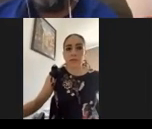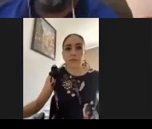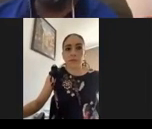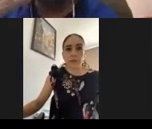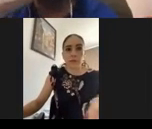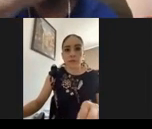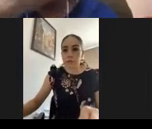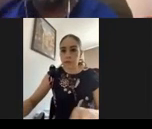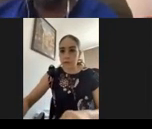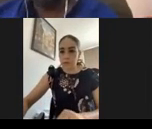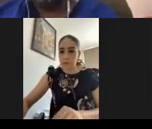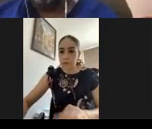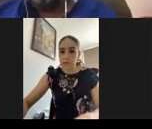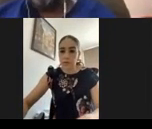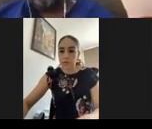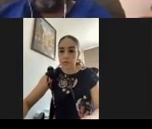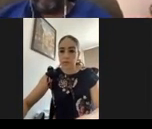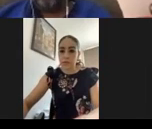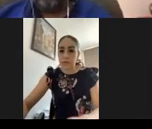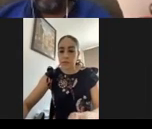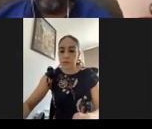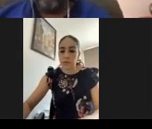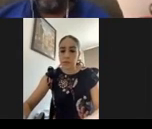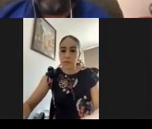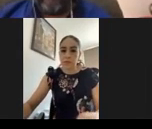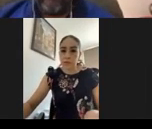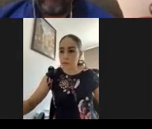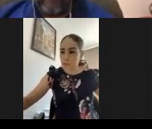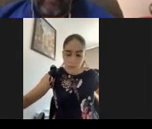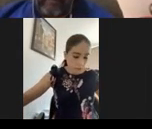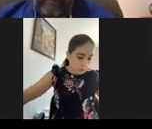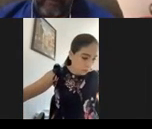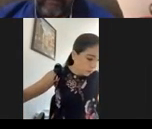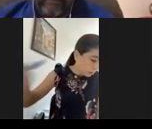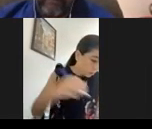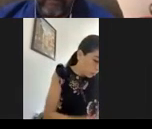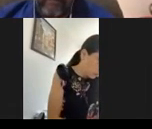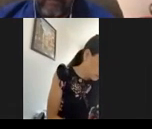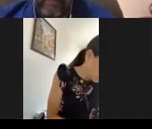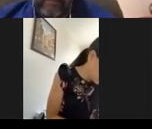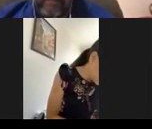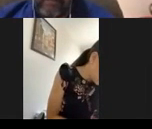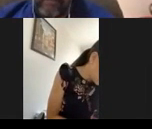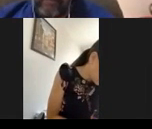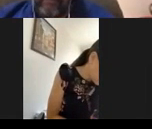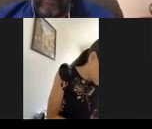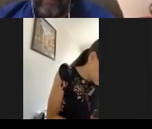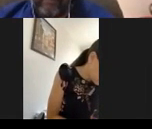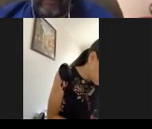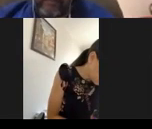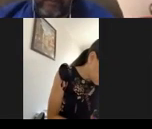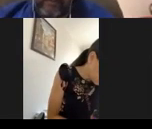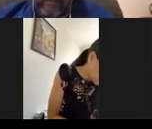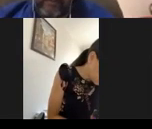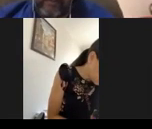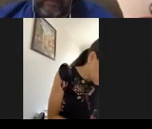correcta como se está requiriendo o como se está dando a nivel nacional e incluso a nivel internacional. Entonces, esta ya es